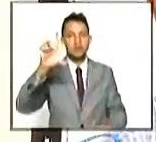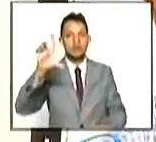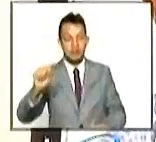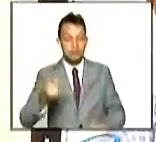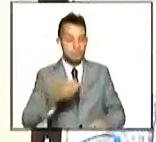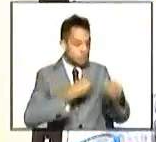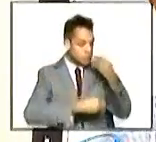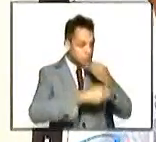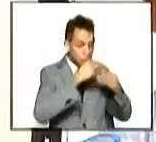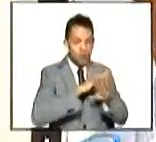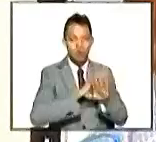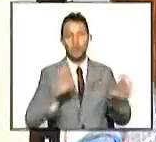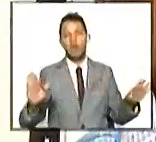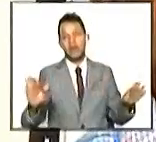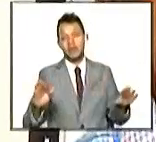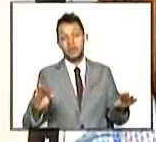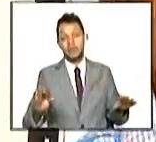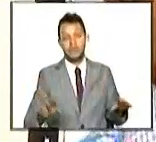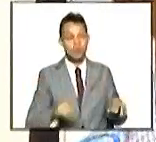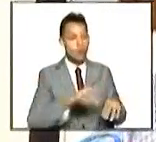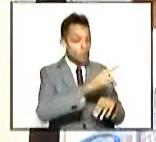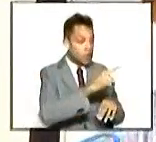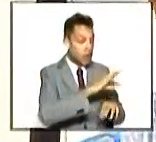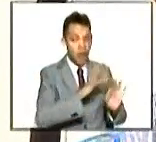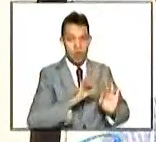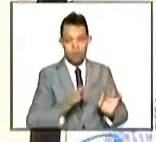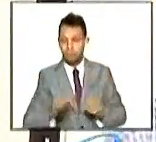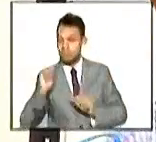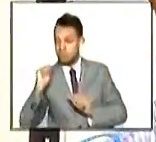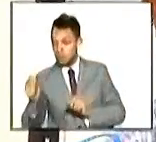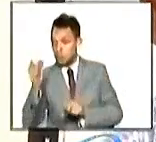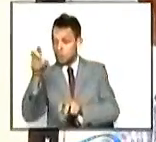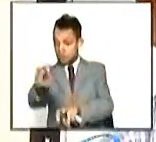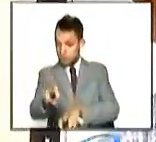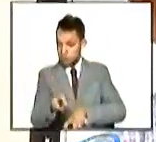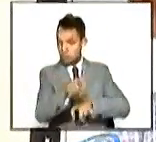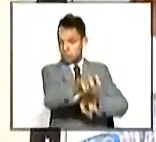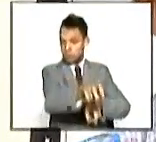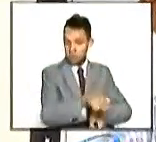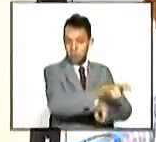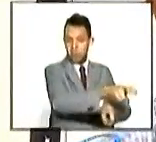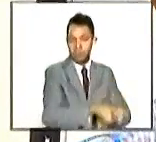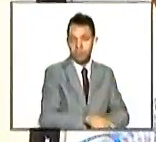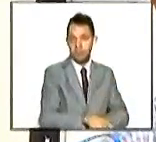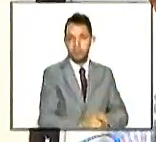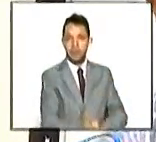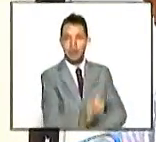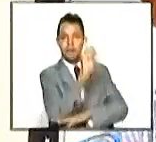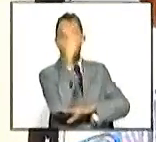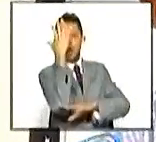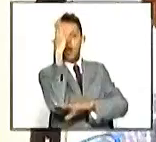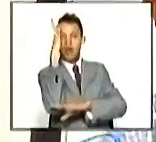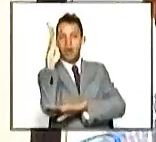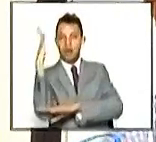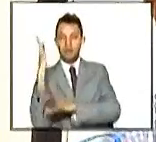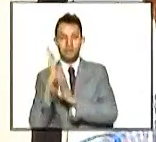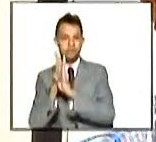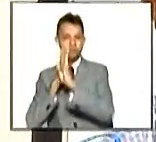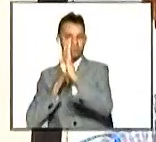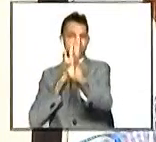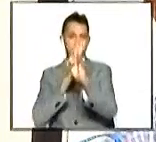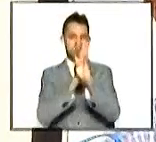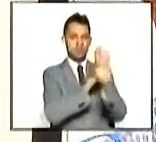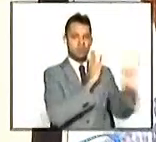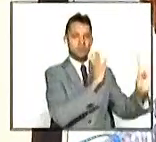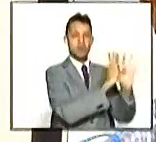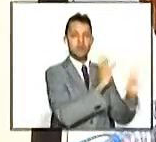me hace mucho daño comerla, siento un dolor. ¿Y usted la cultiva? Yo la tengo nada más tres plantas, tres palitos. ¿Y esos tres